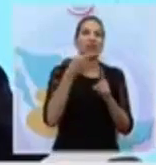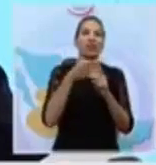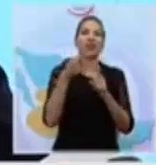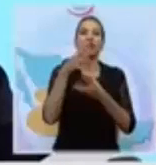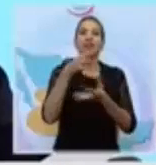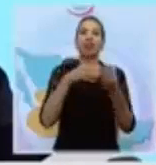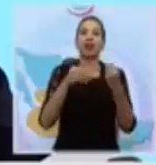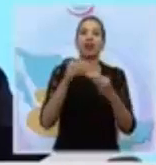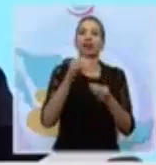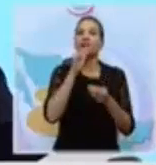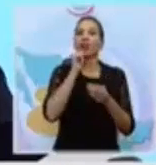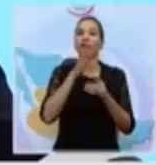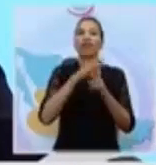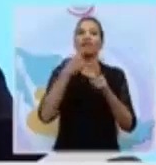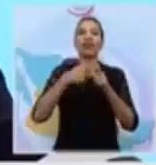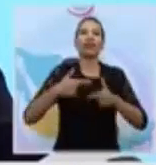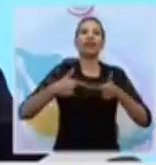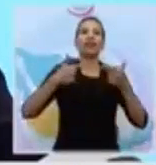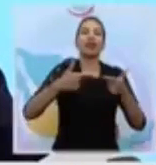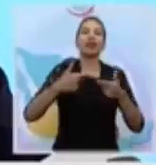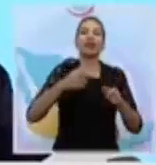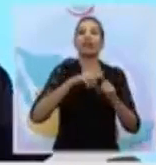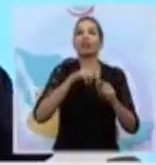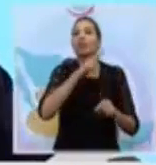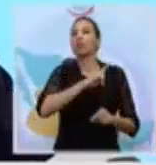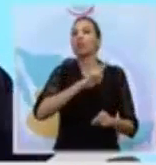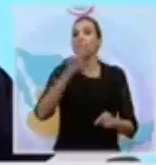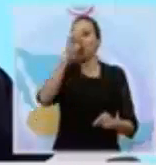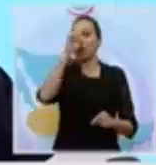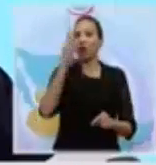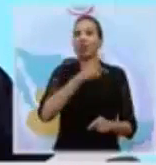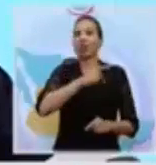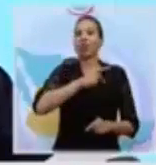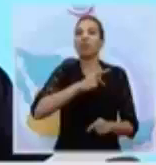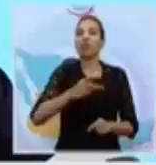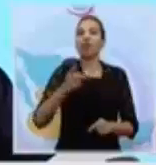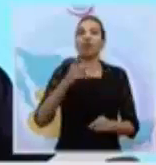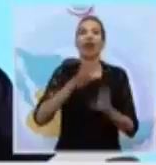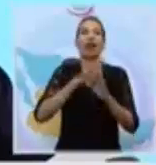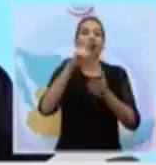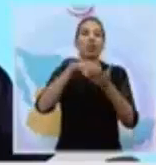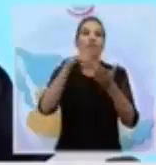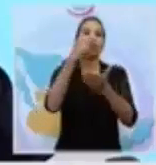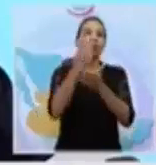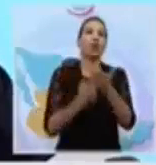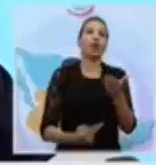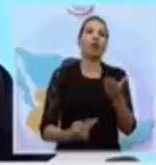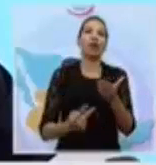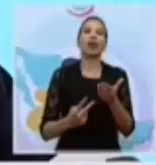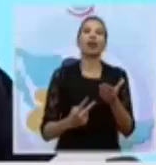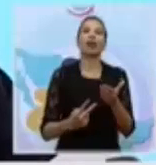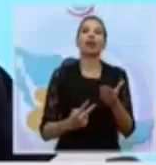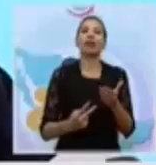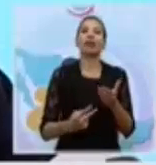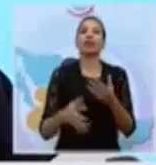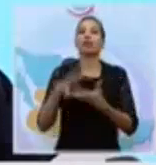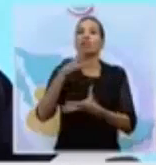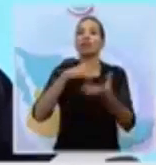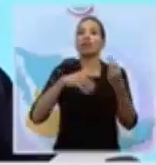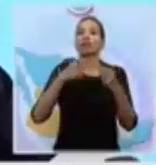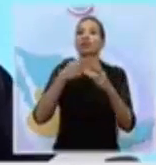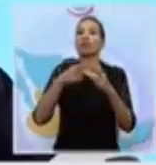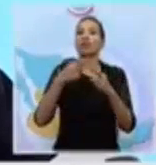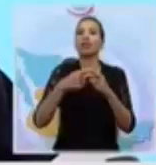transmisión intergeneracional de pobreza. Fue concebido como un programa de recursos